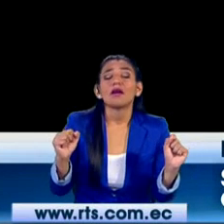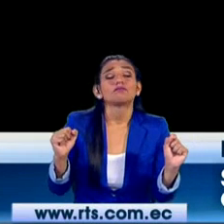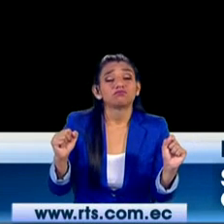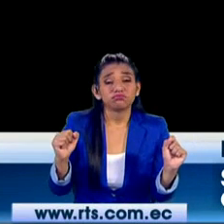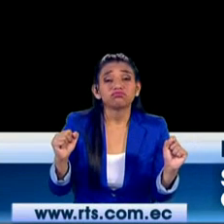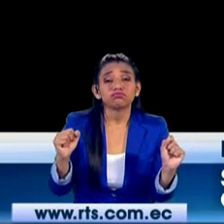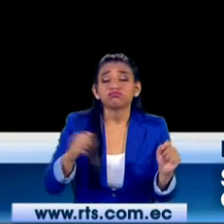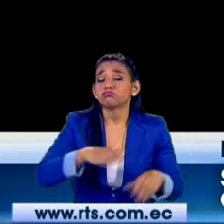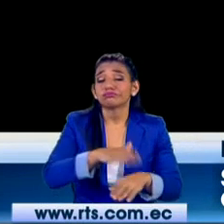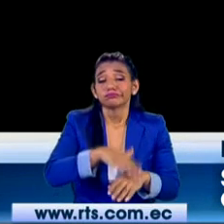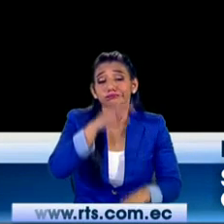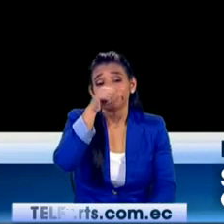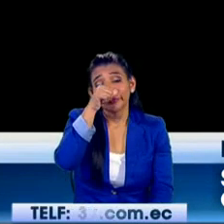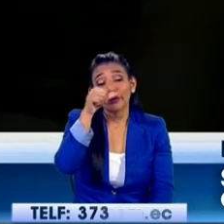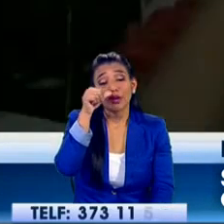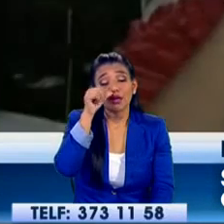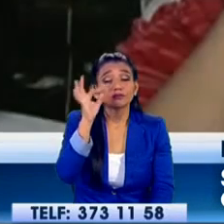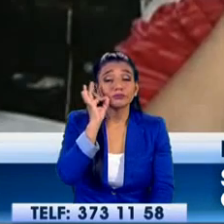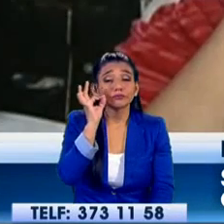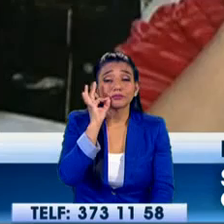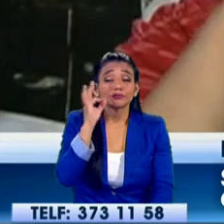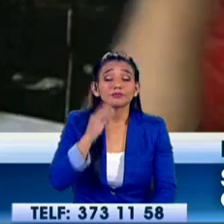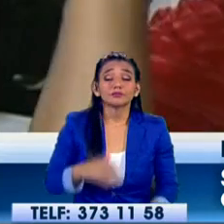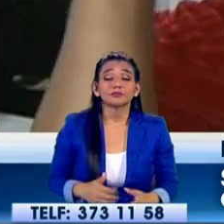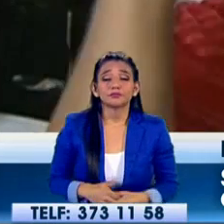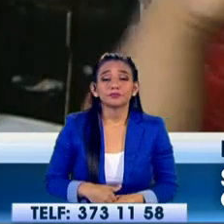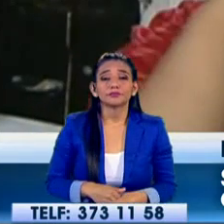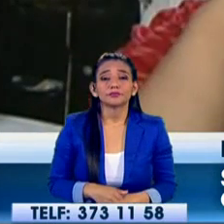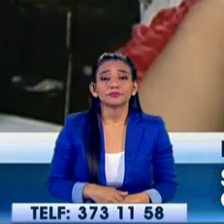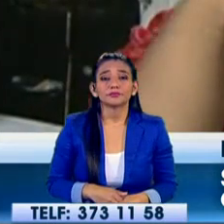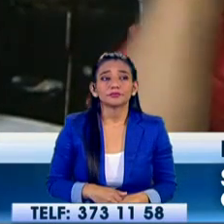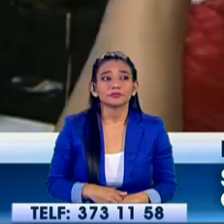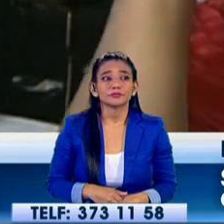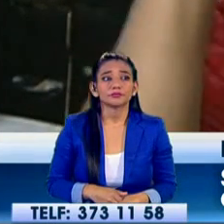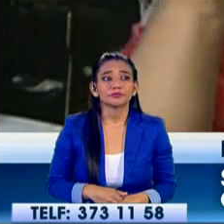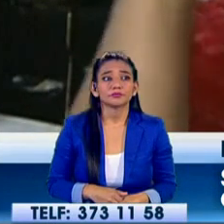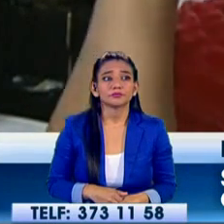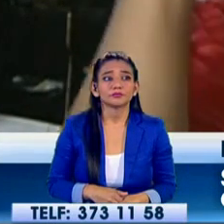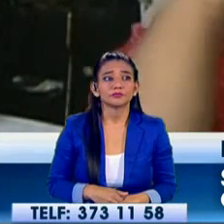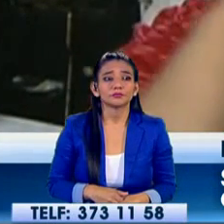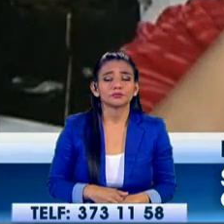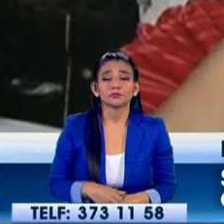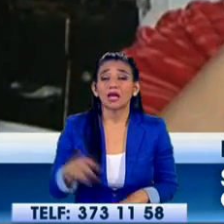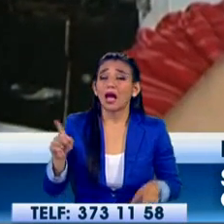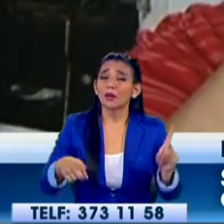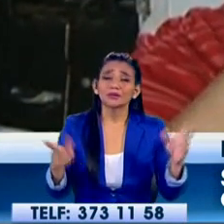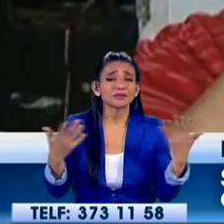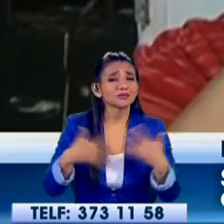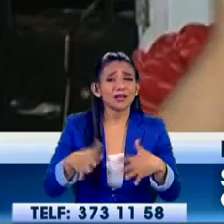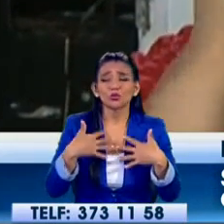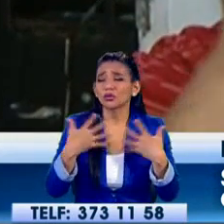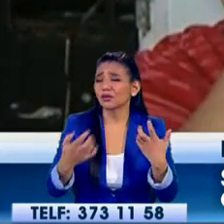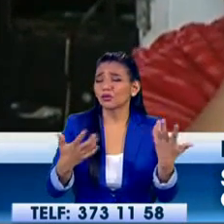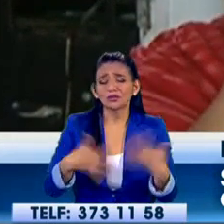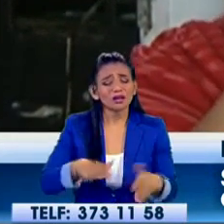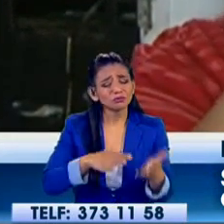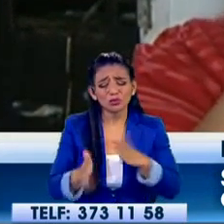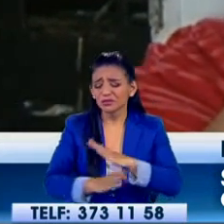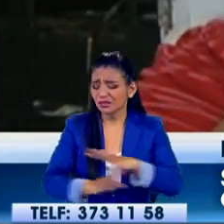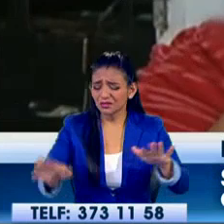pesadilla en la que están sumidos. Y a veces quiero tirar la toalla como allá. Y no sé,